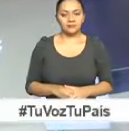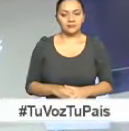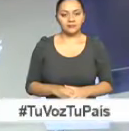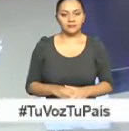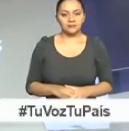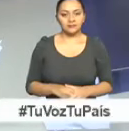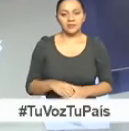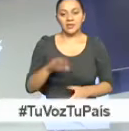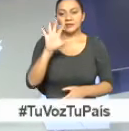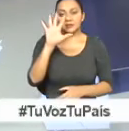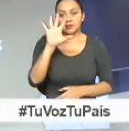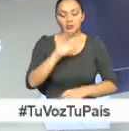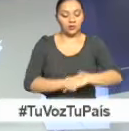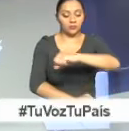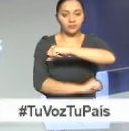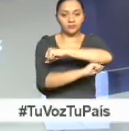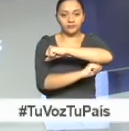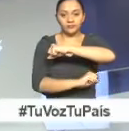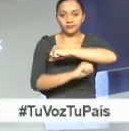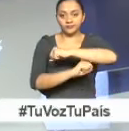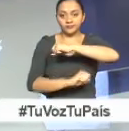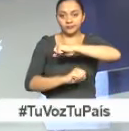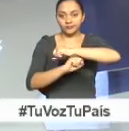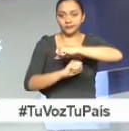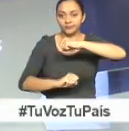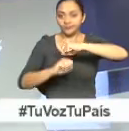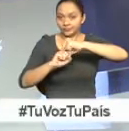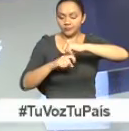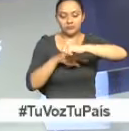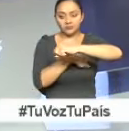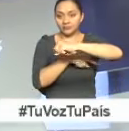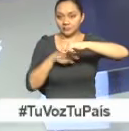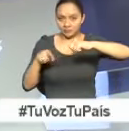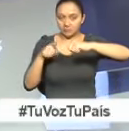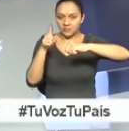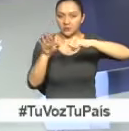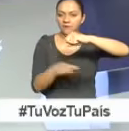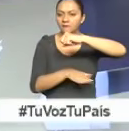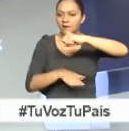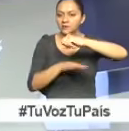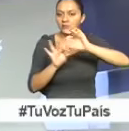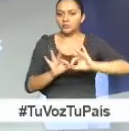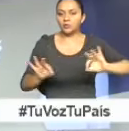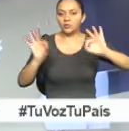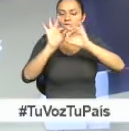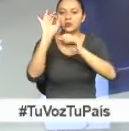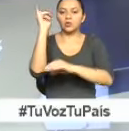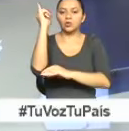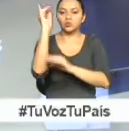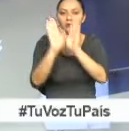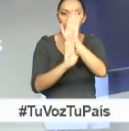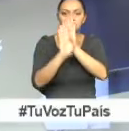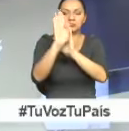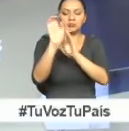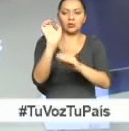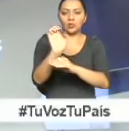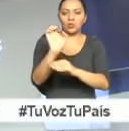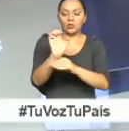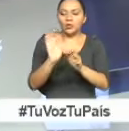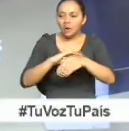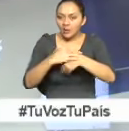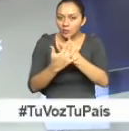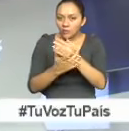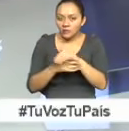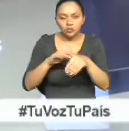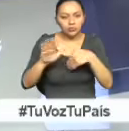5 pilares serán la base de la política industrial ecuatoriana. El objetivo es que las industrias del país aprovechen todas las condiciones que el